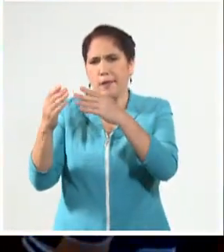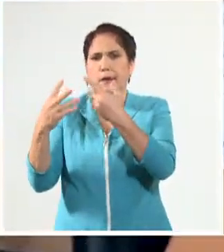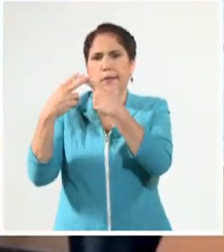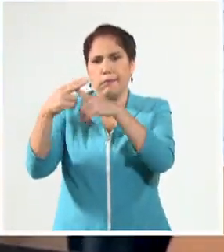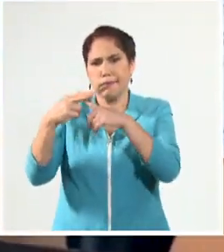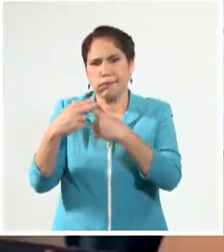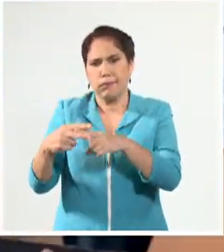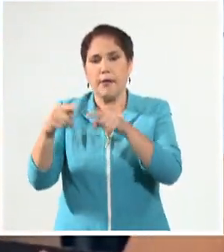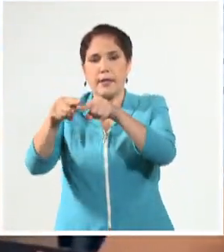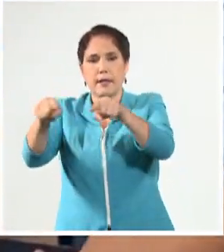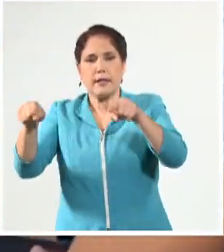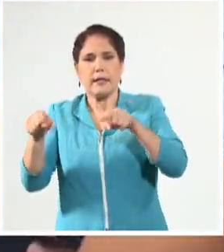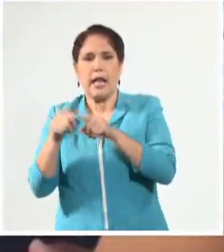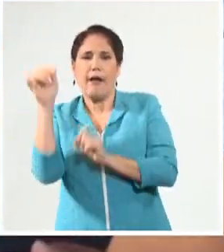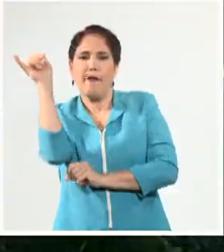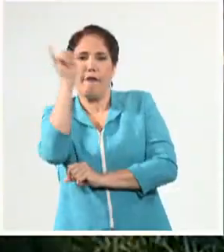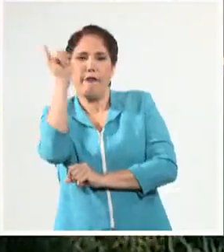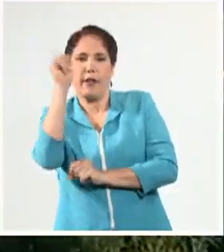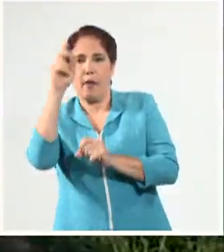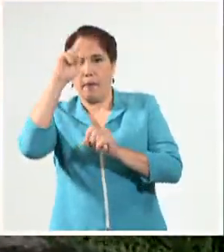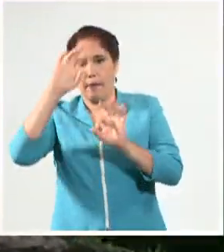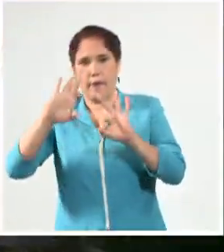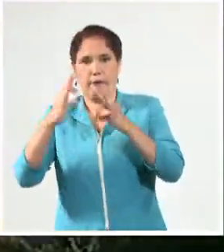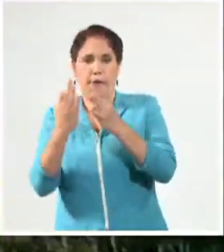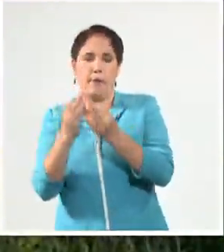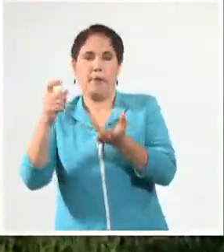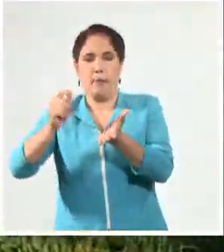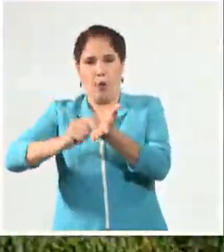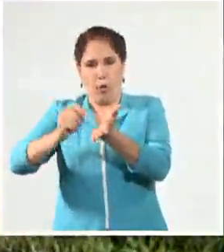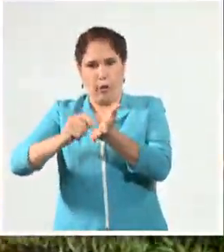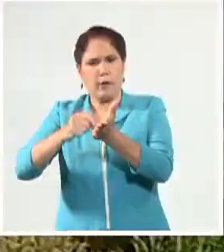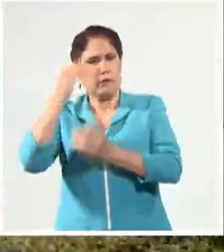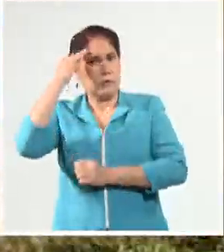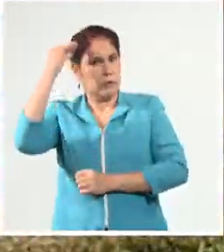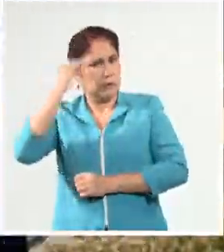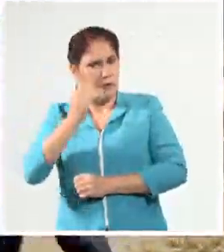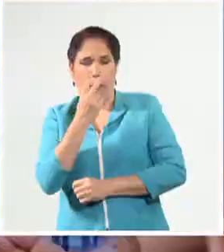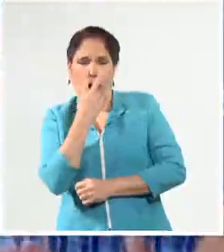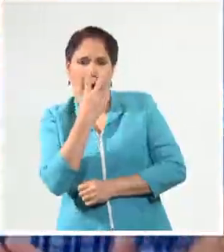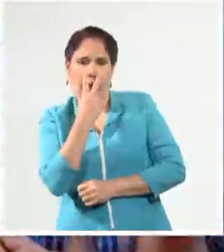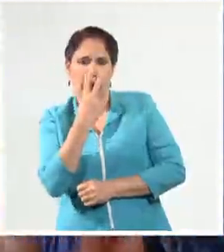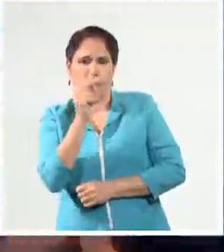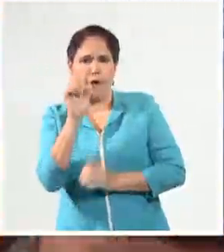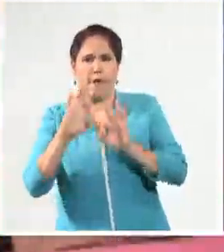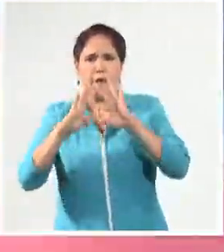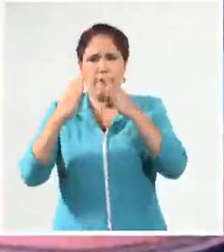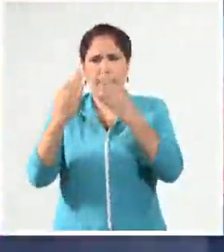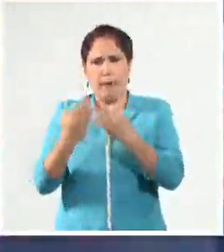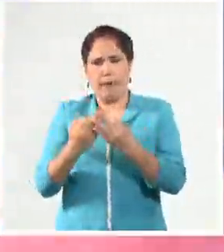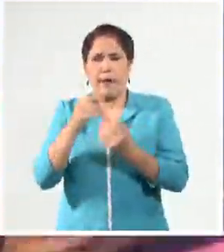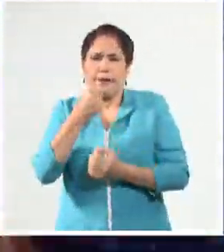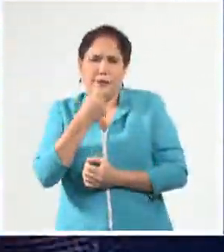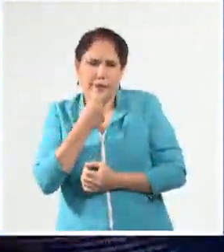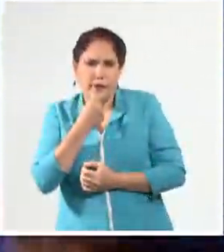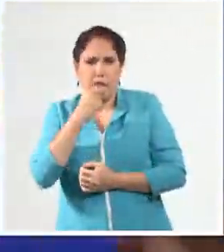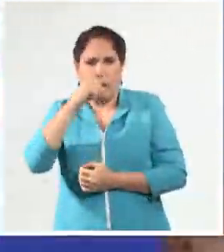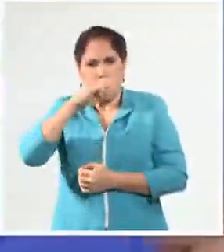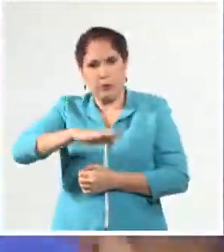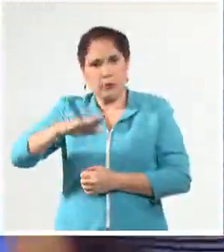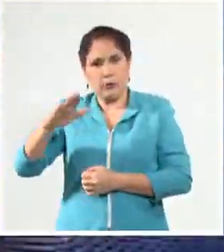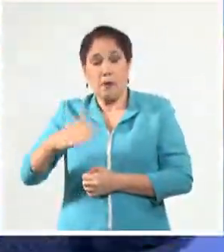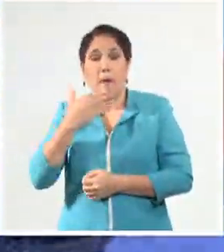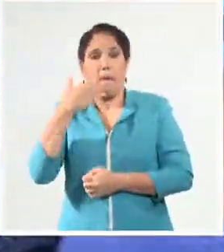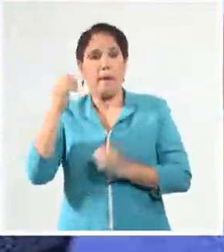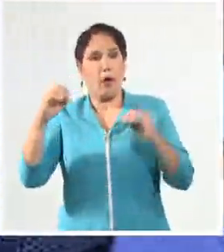ellas la sala de vídeo el puesto médico y la bodega conocido que se brinda atención a núcleos y personas vulnerables y se trabaja en mejorar los